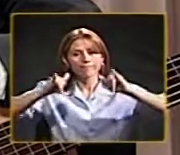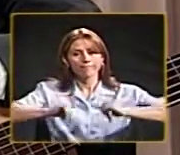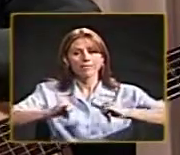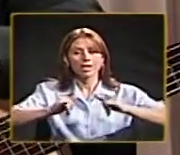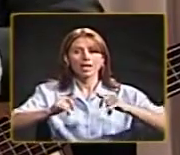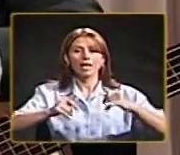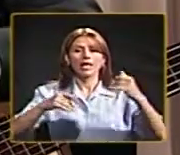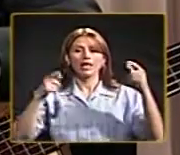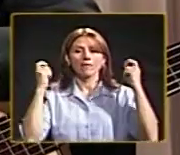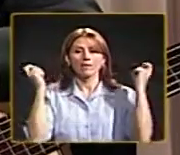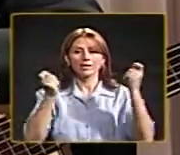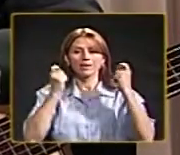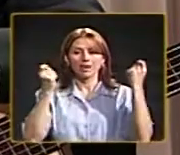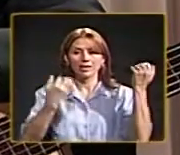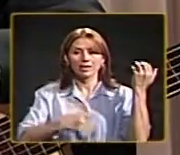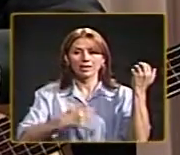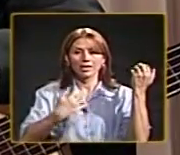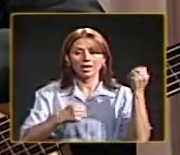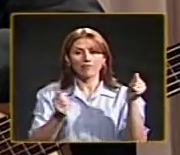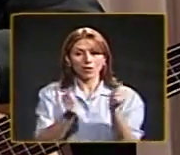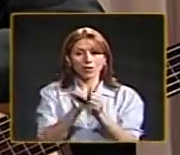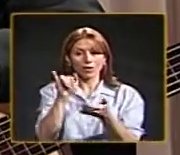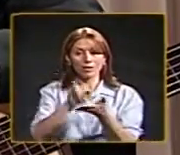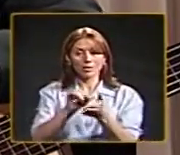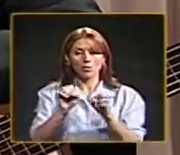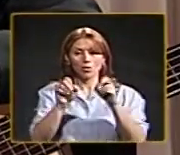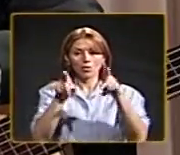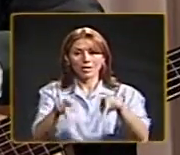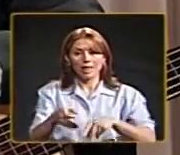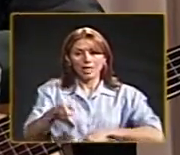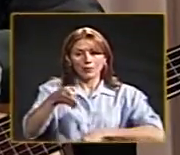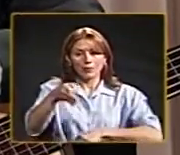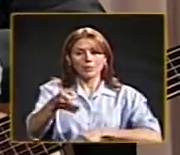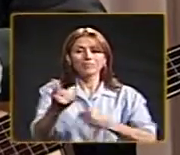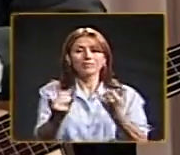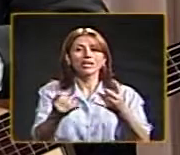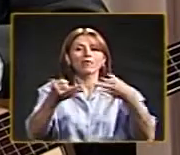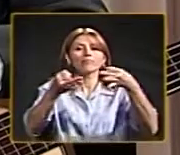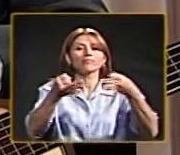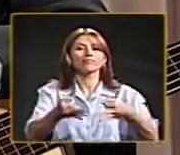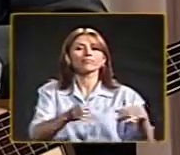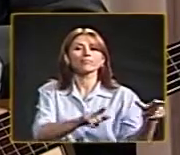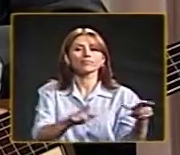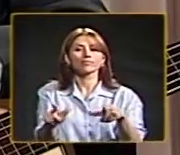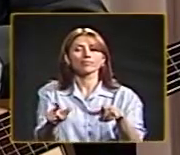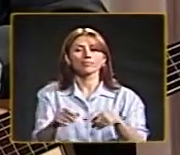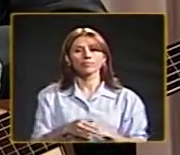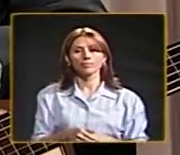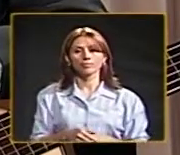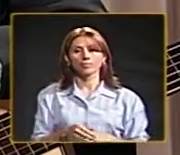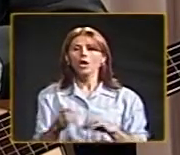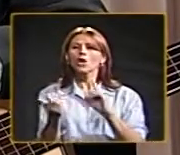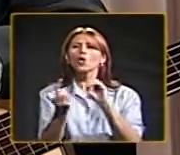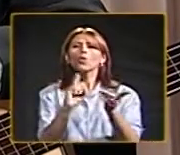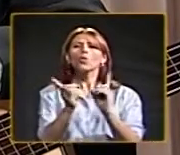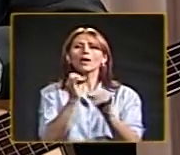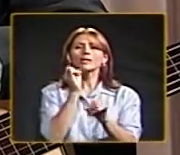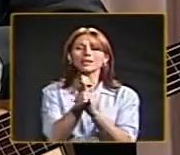Guitarra con esta edición, ¿verdad? Está consolidado el festival. Luis, ¿y qué entidades nacionales lo